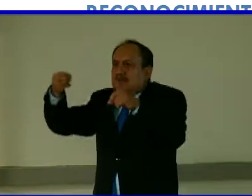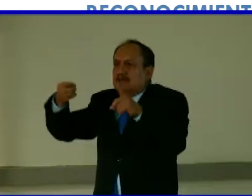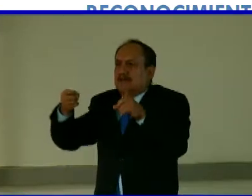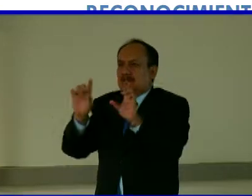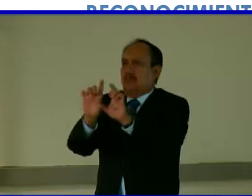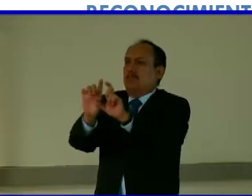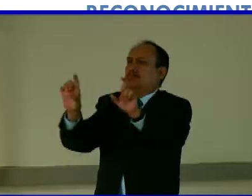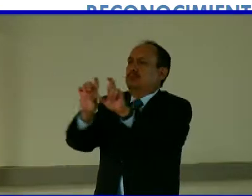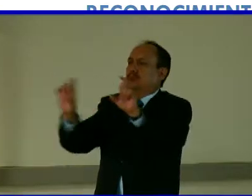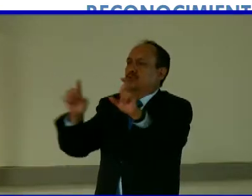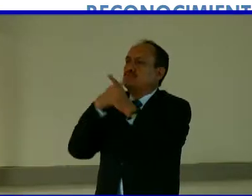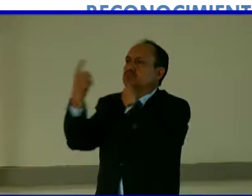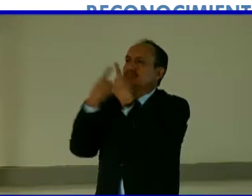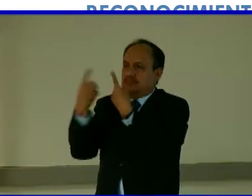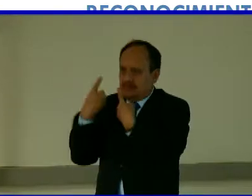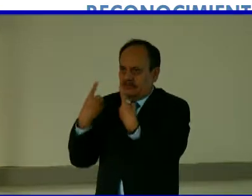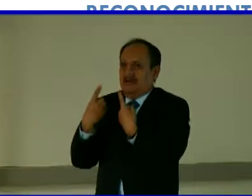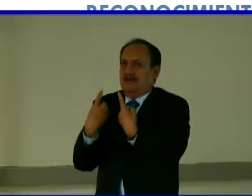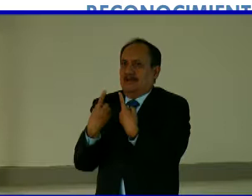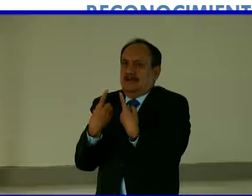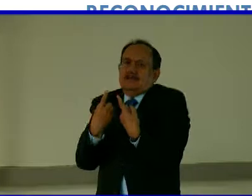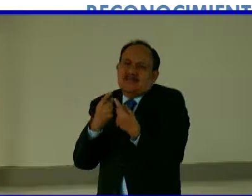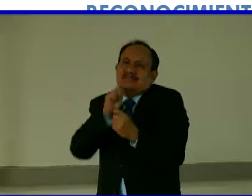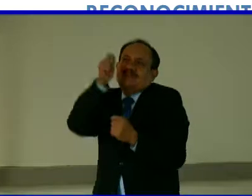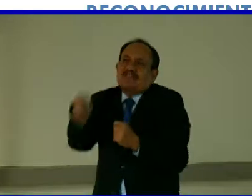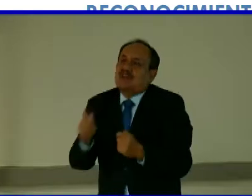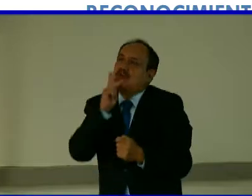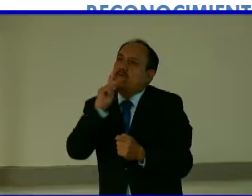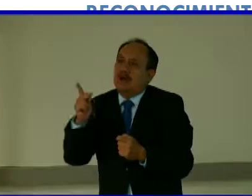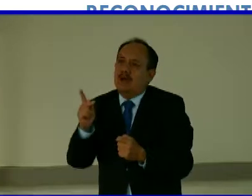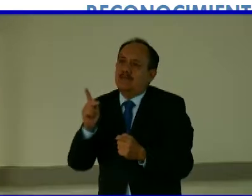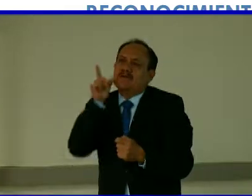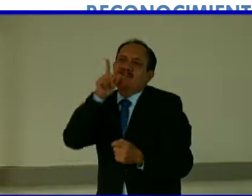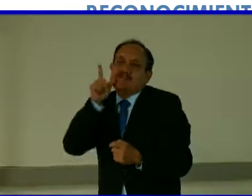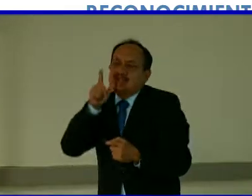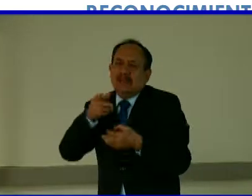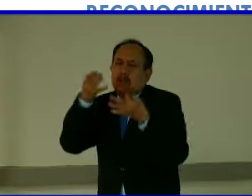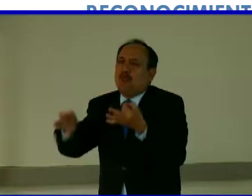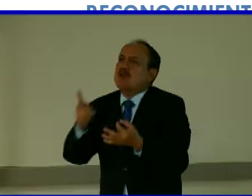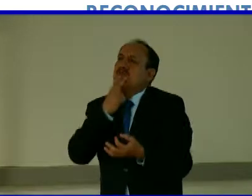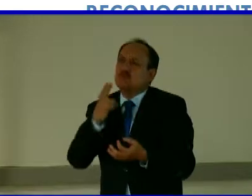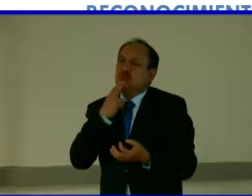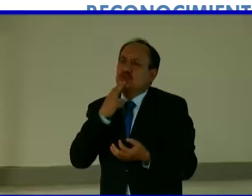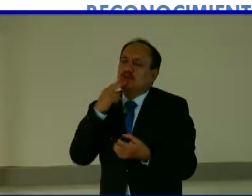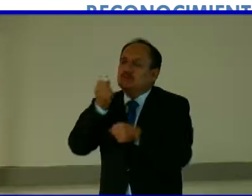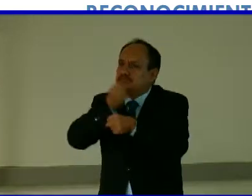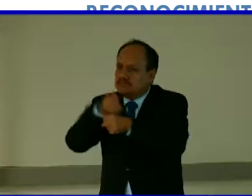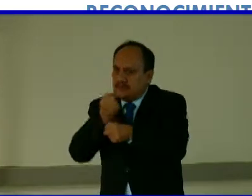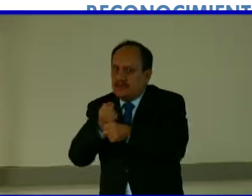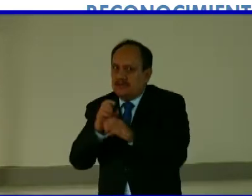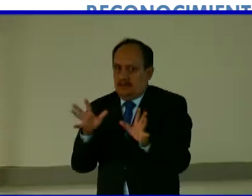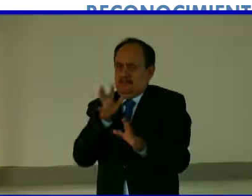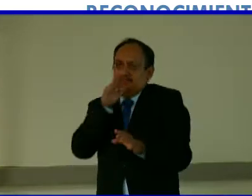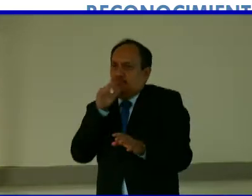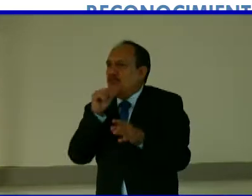de discurso, de semántica, del lenguaje pragmático, porque si no podemos explicarlo,